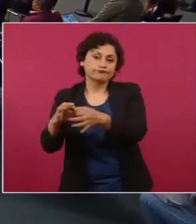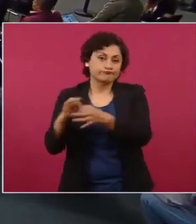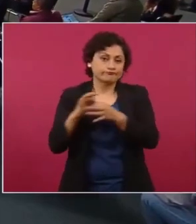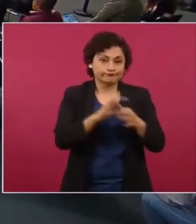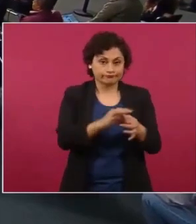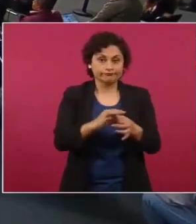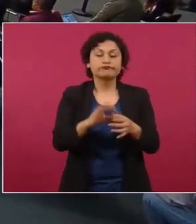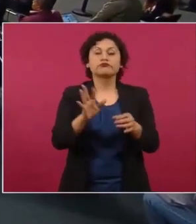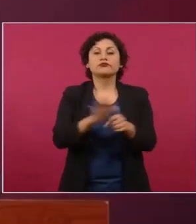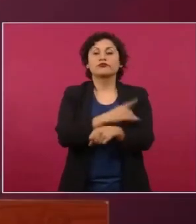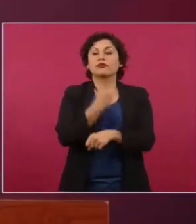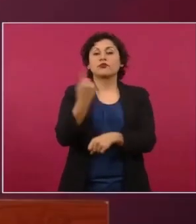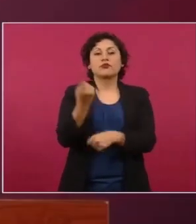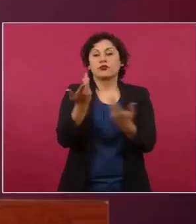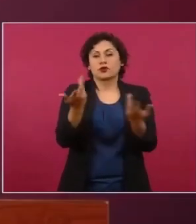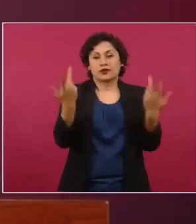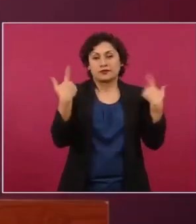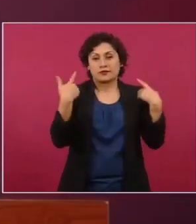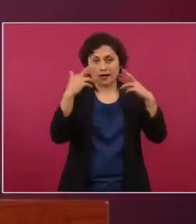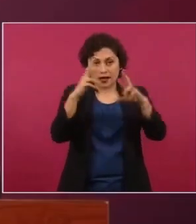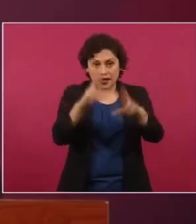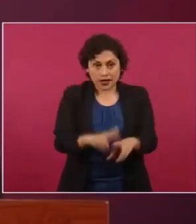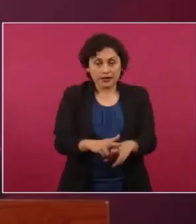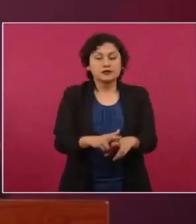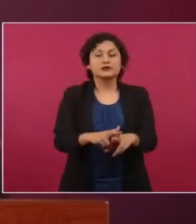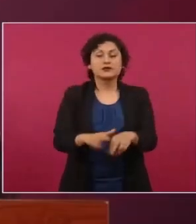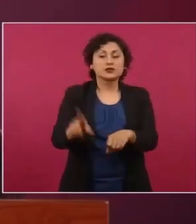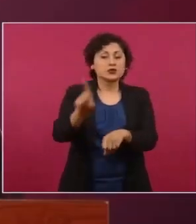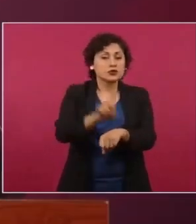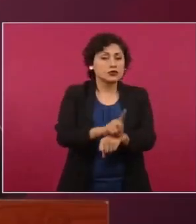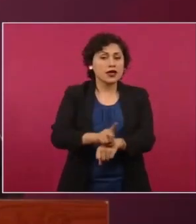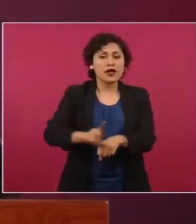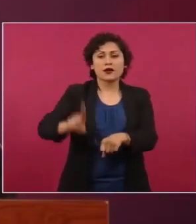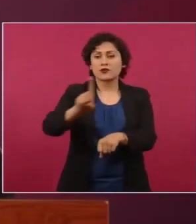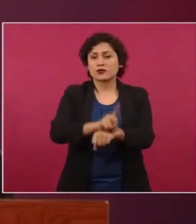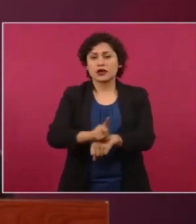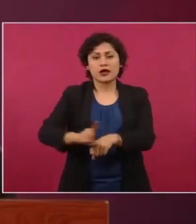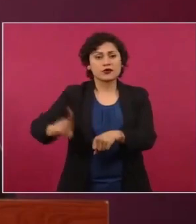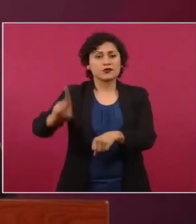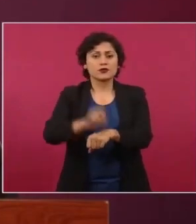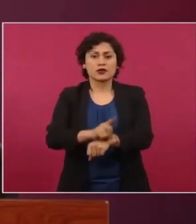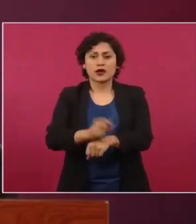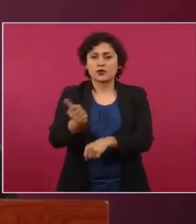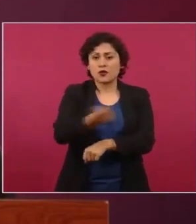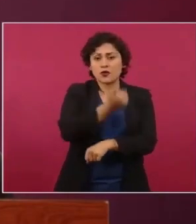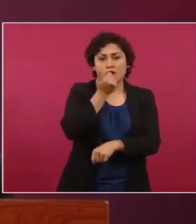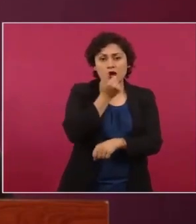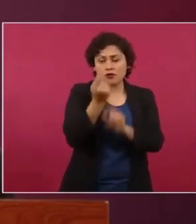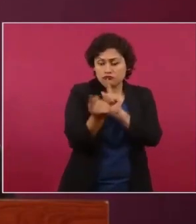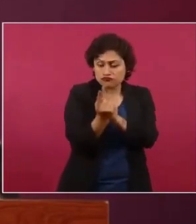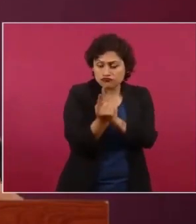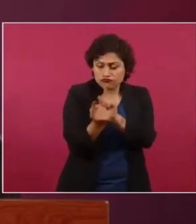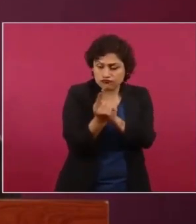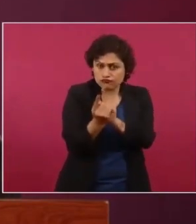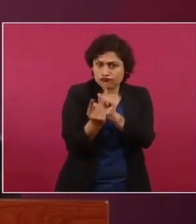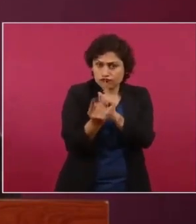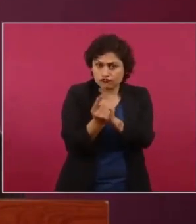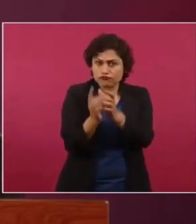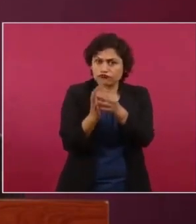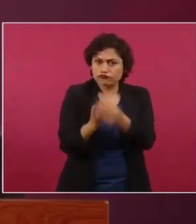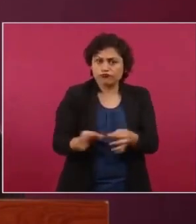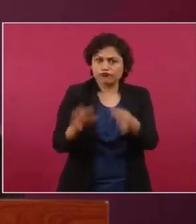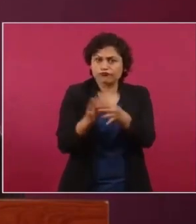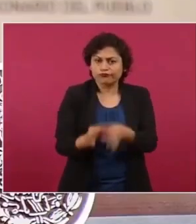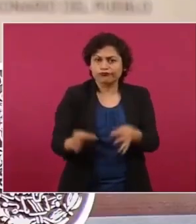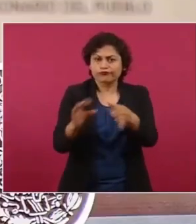las maestras y los maestros todos los días están cerca de los alumnos y están permanentemente generando